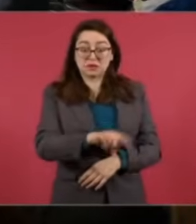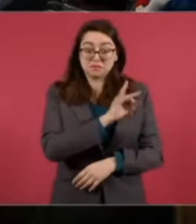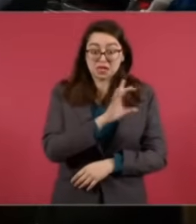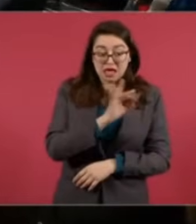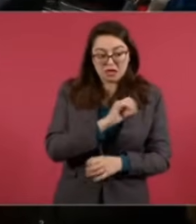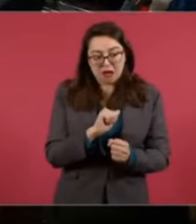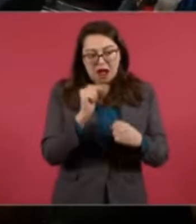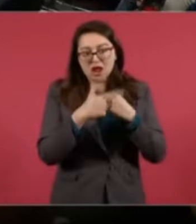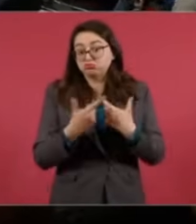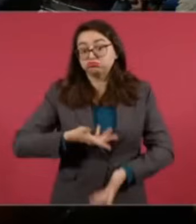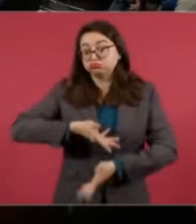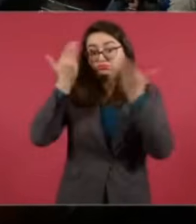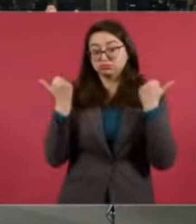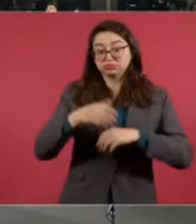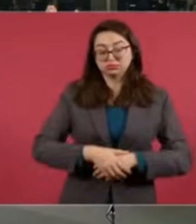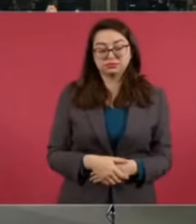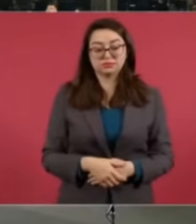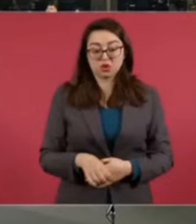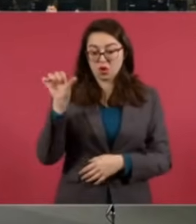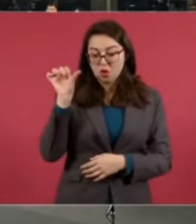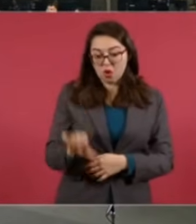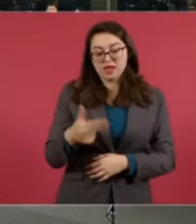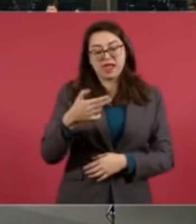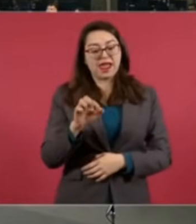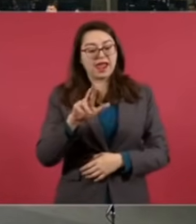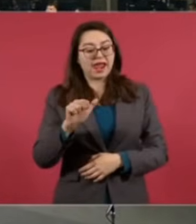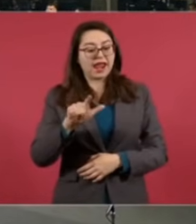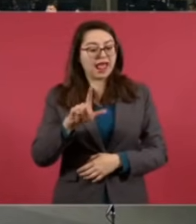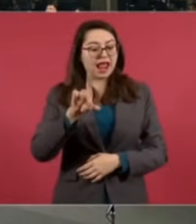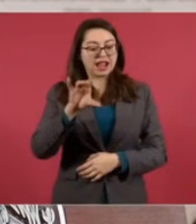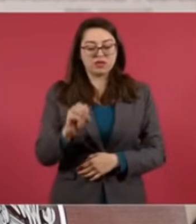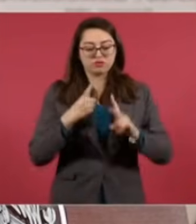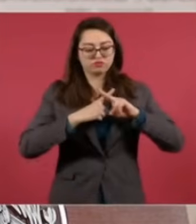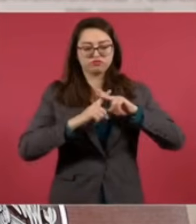Hoy sale una encuesta del periódico Heraldo, ¿no?